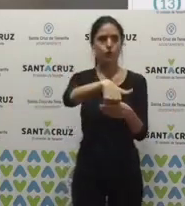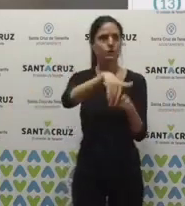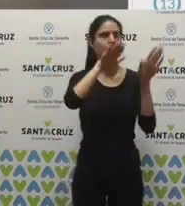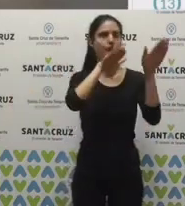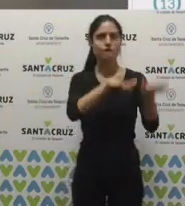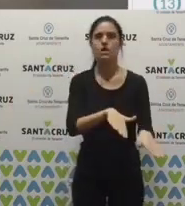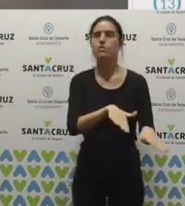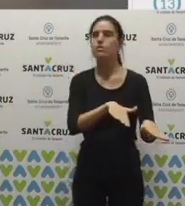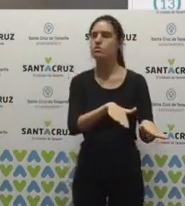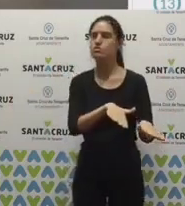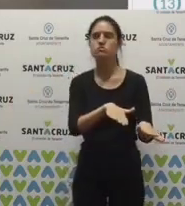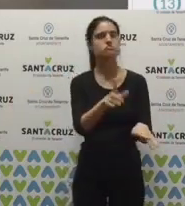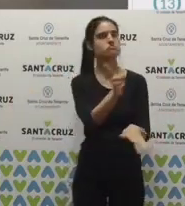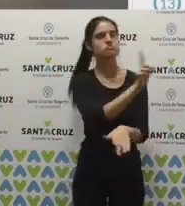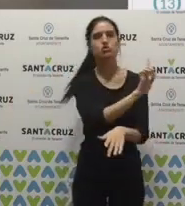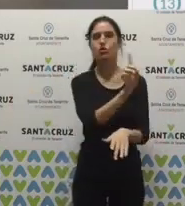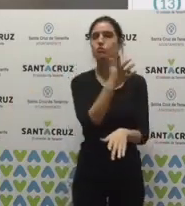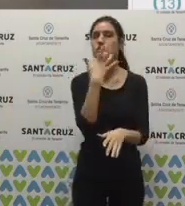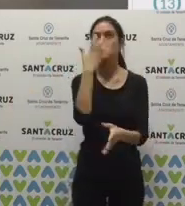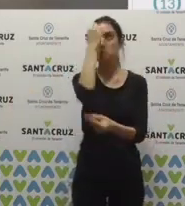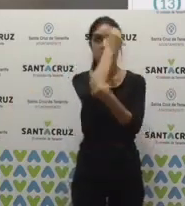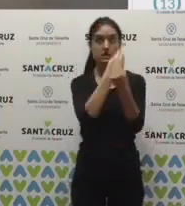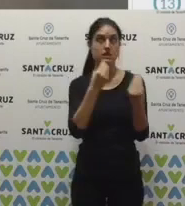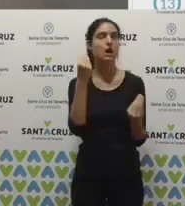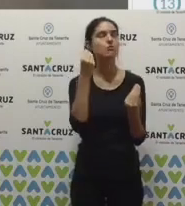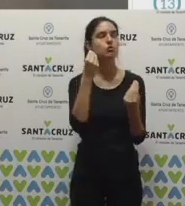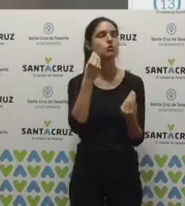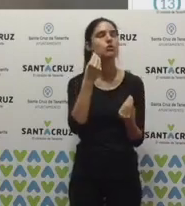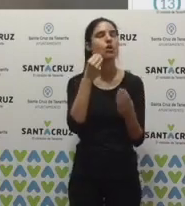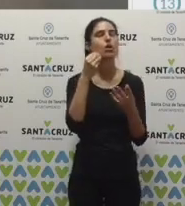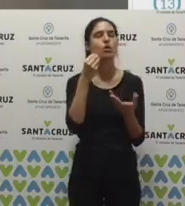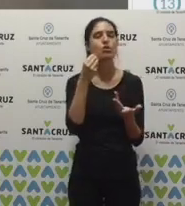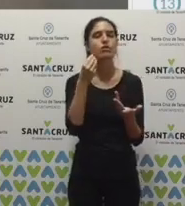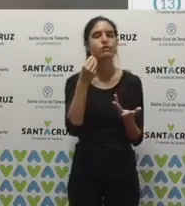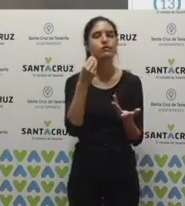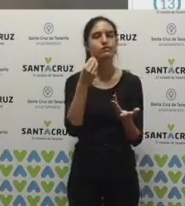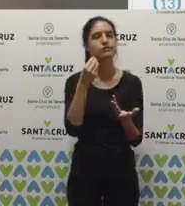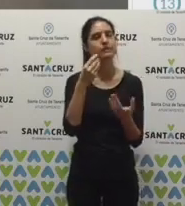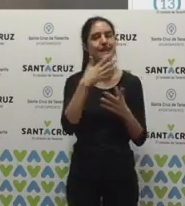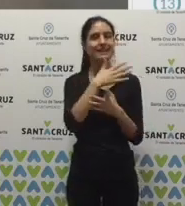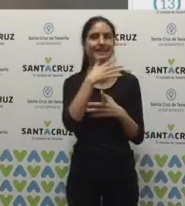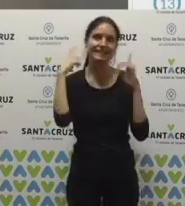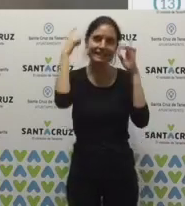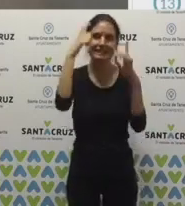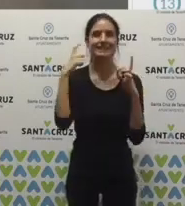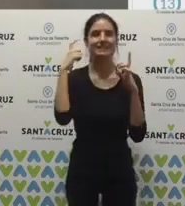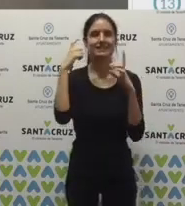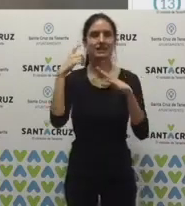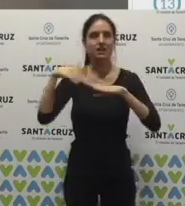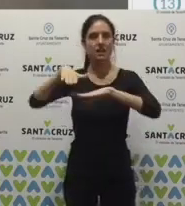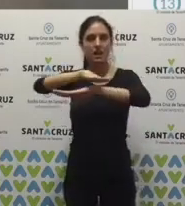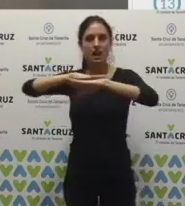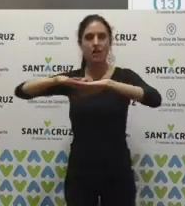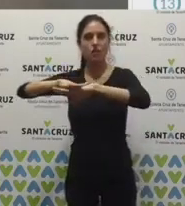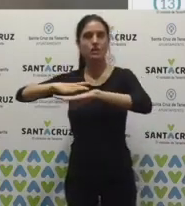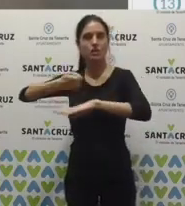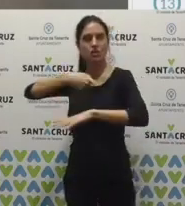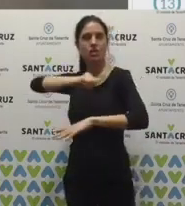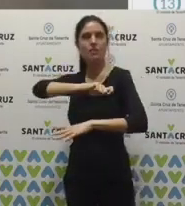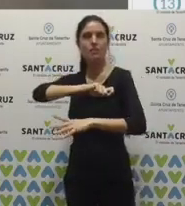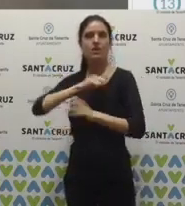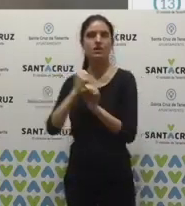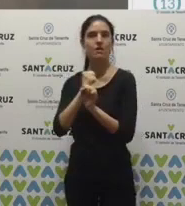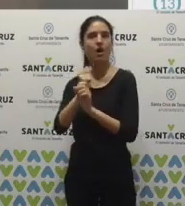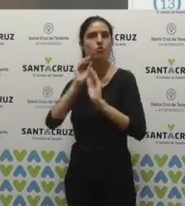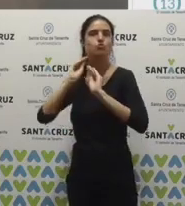que a nuestro parecer sí que utiliza subterfugio para intentar desprestigiar el trabajo que ha llevado a cabo el gobierno de nuestro país que con